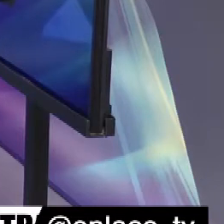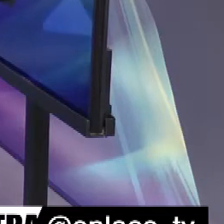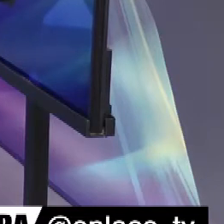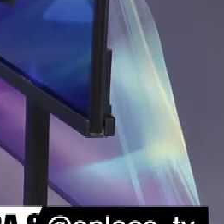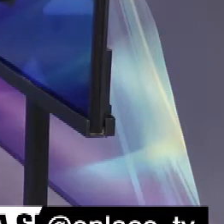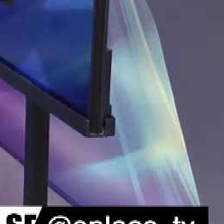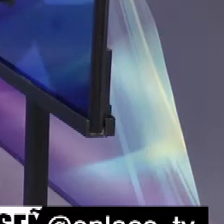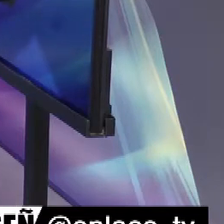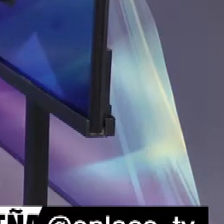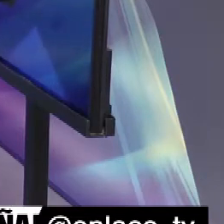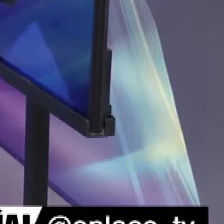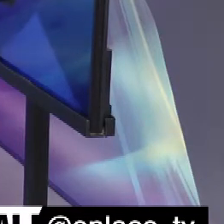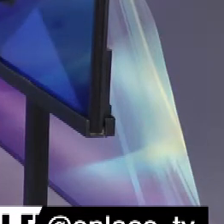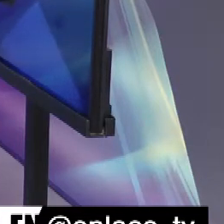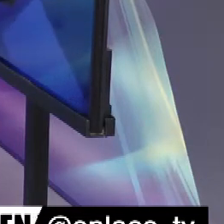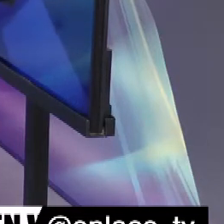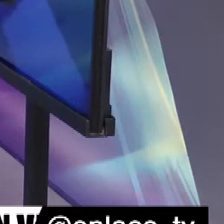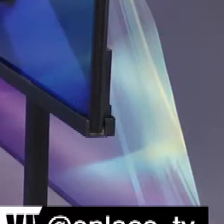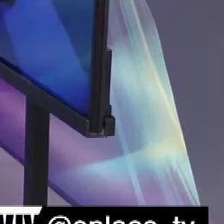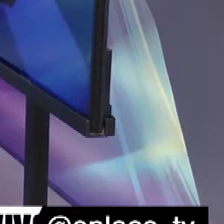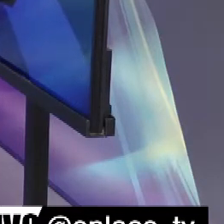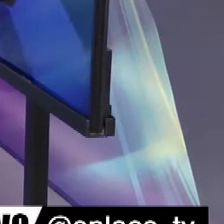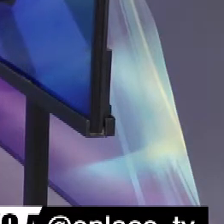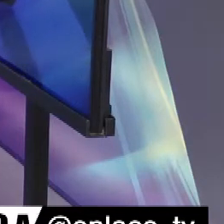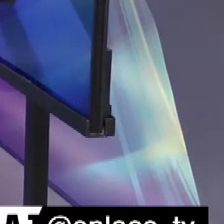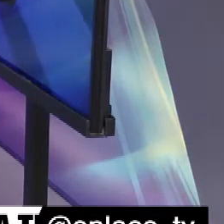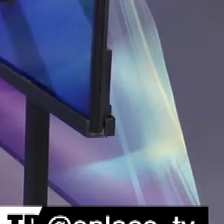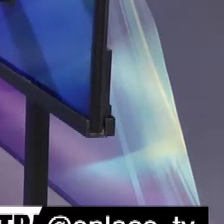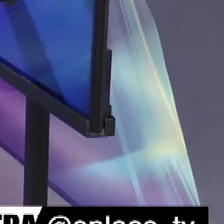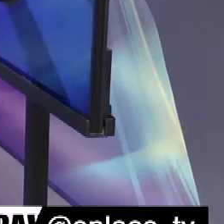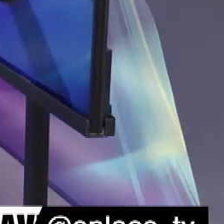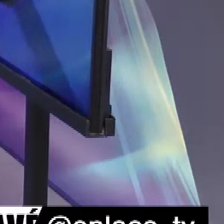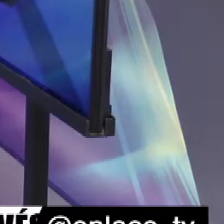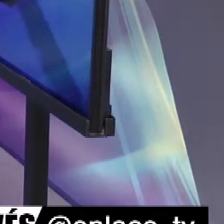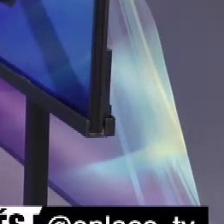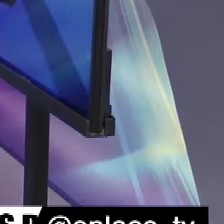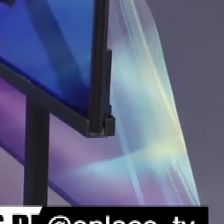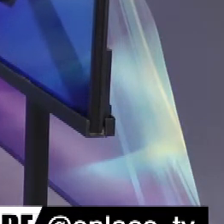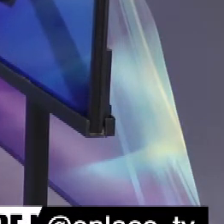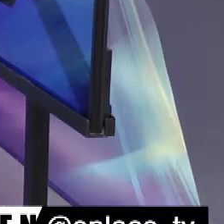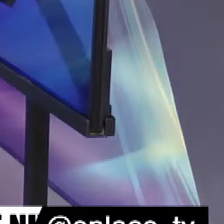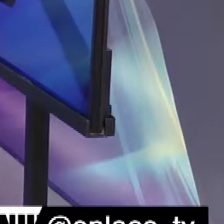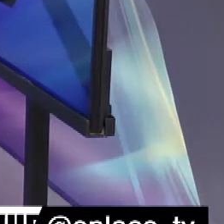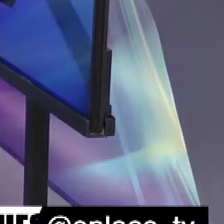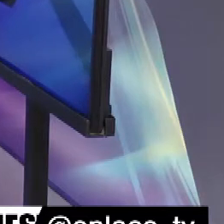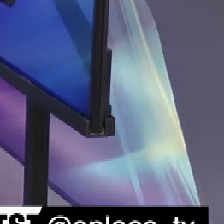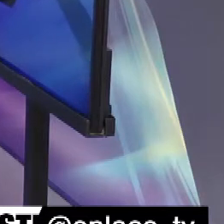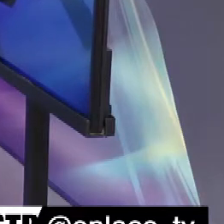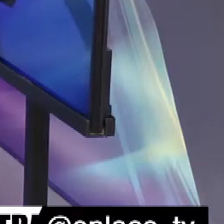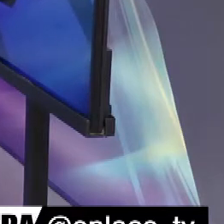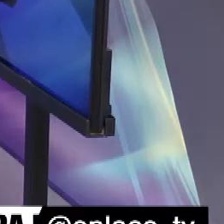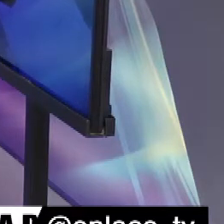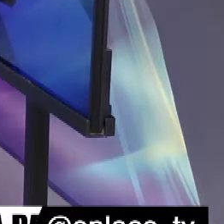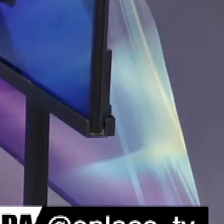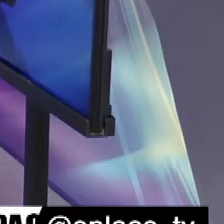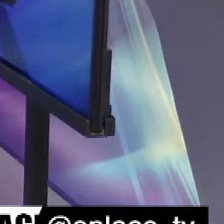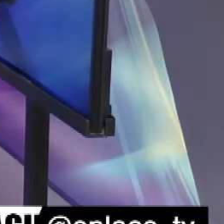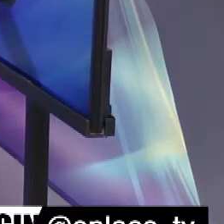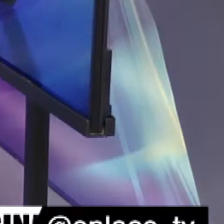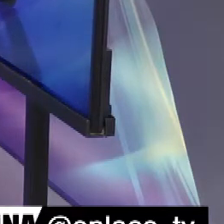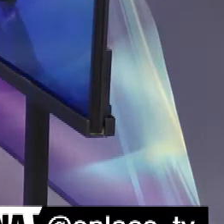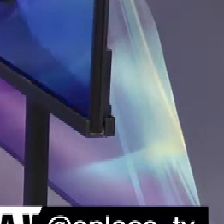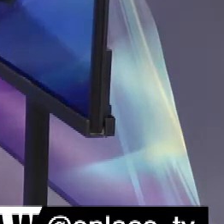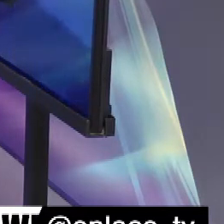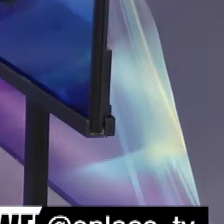que ocurren en nuestra ciudad y región. Saludamos a quienes nos ven en Barranca Bermeja, en Magdalena Medio y a quienes lo hacen a través de la página